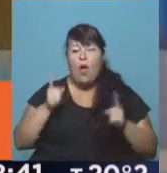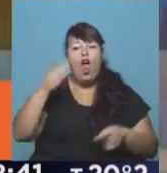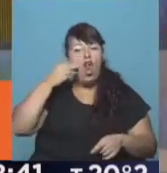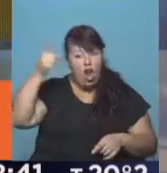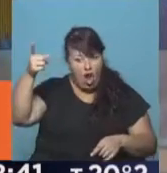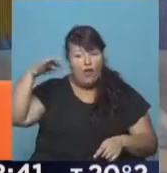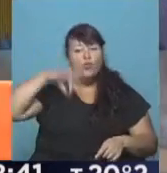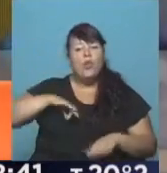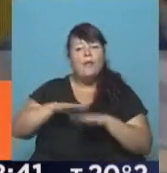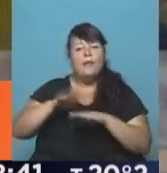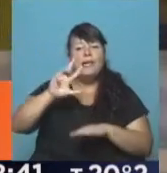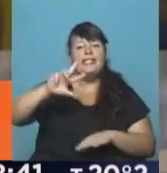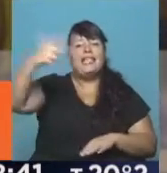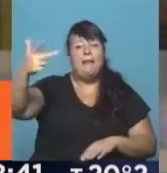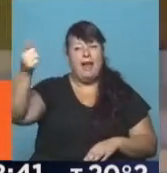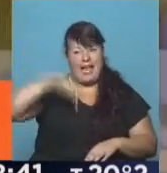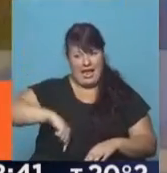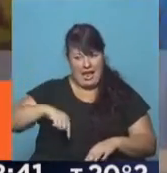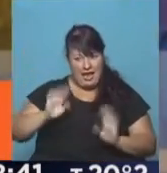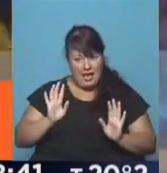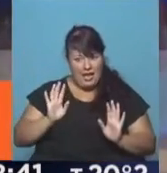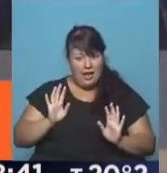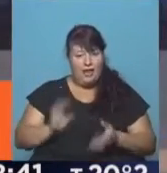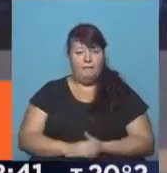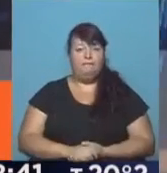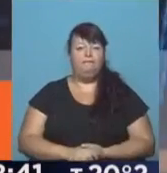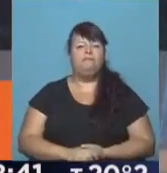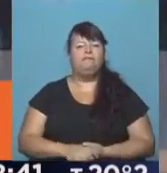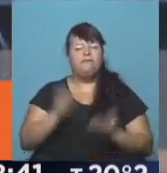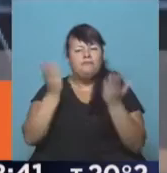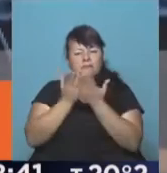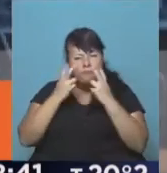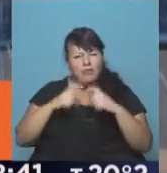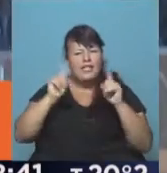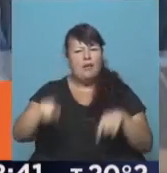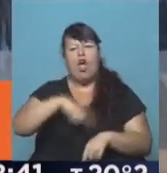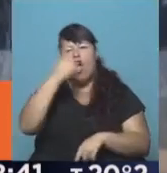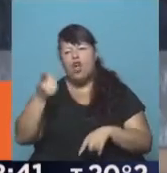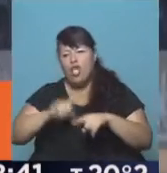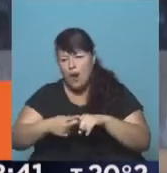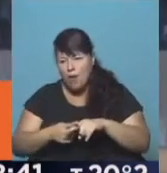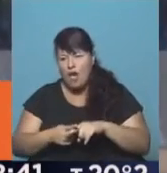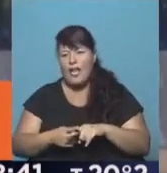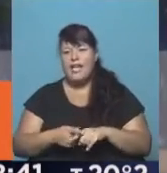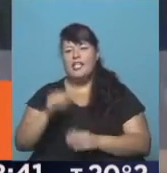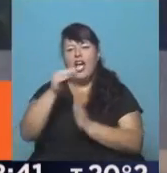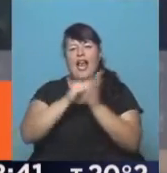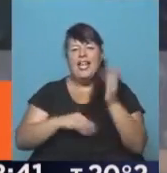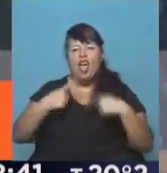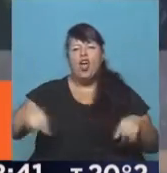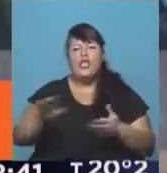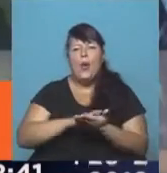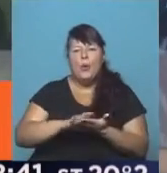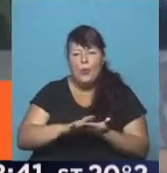londres el salario promedio tres veces superior nos estudios que también han hecho otros políticos en la lista de productos